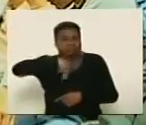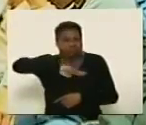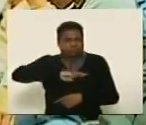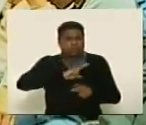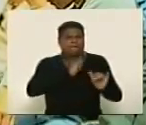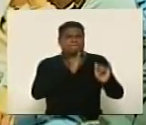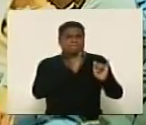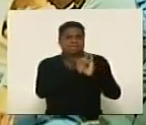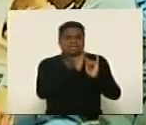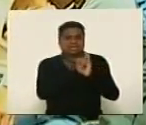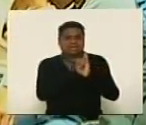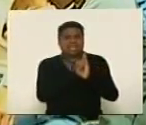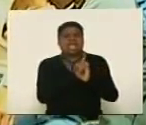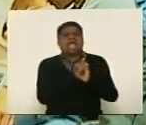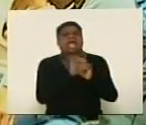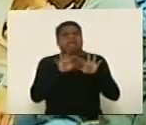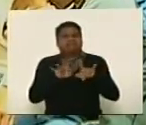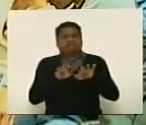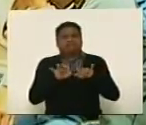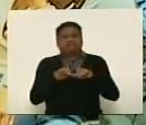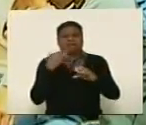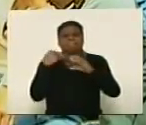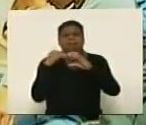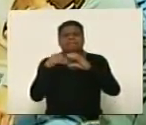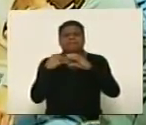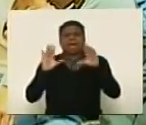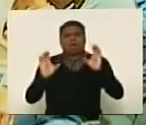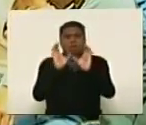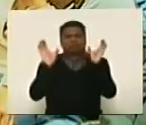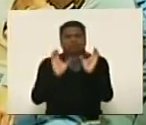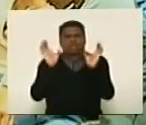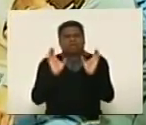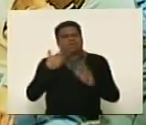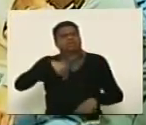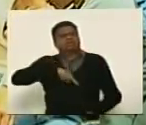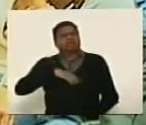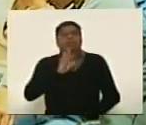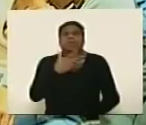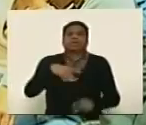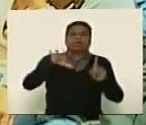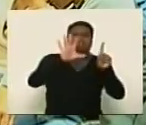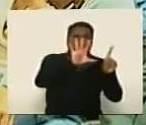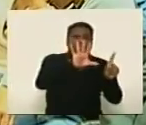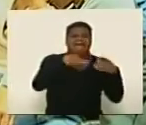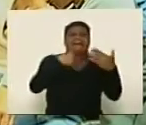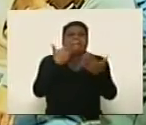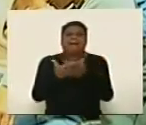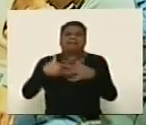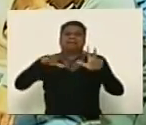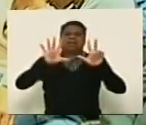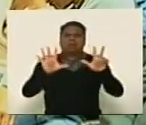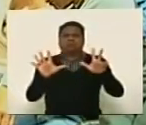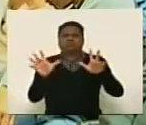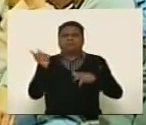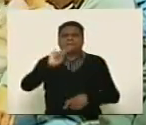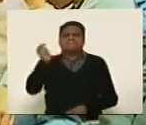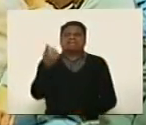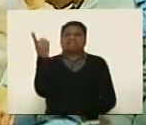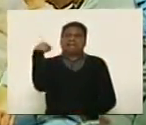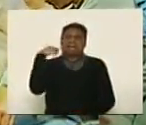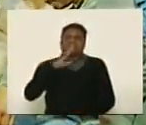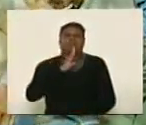canal directo. Hoy no seríamos víctimas de esos 8 a 6 meses. Y fíjense ustedes que el daño no es solo a la